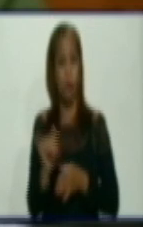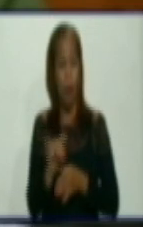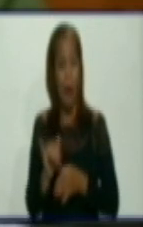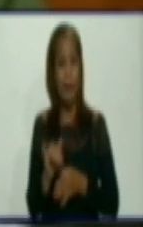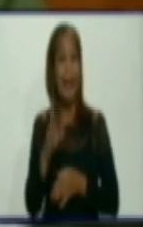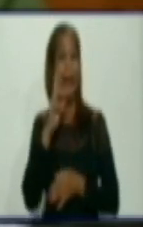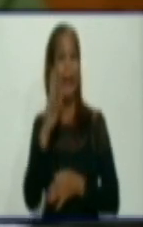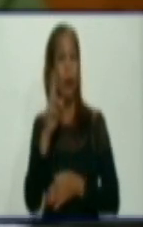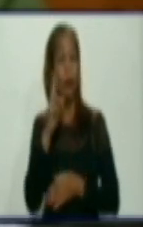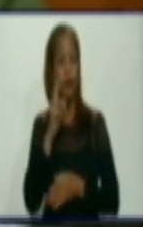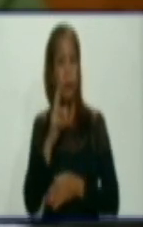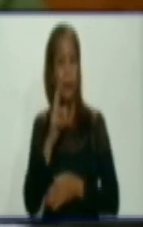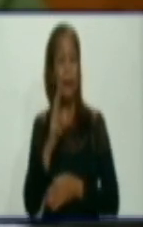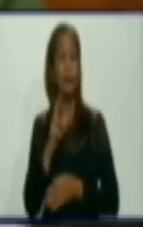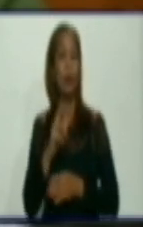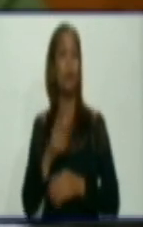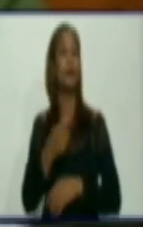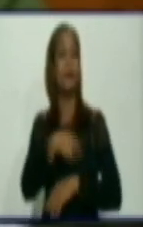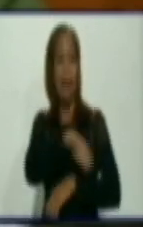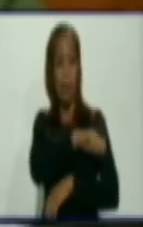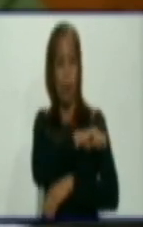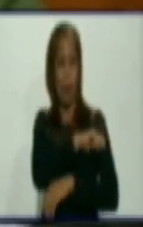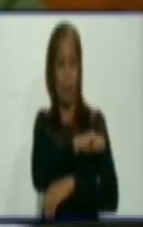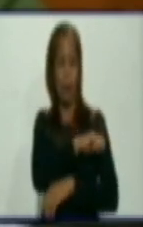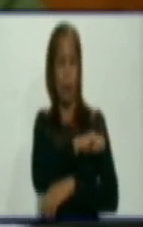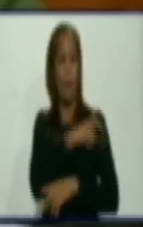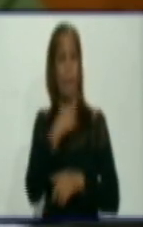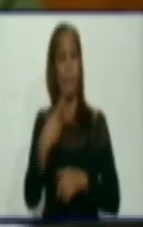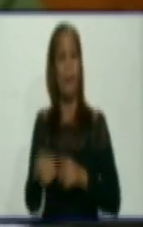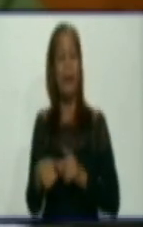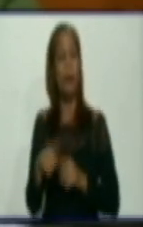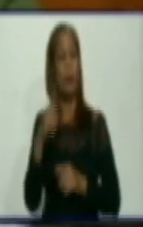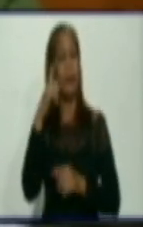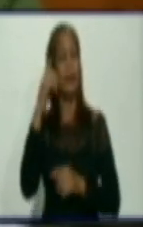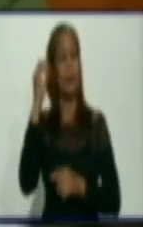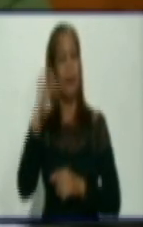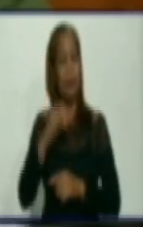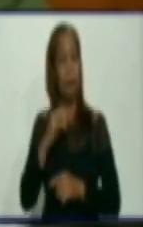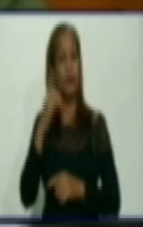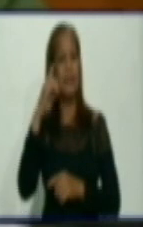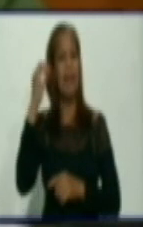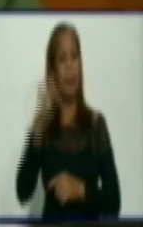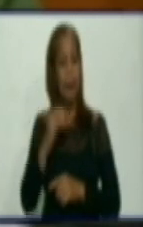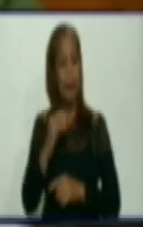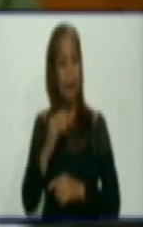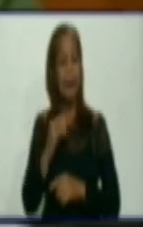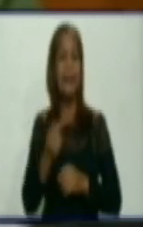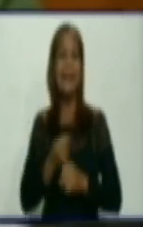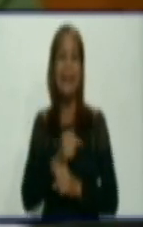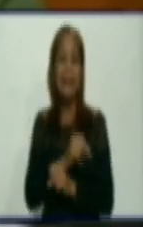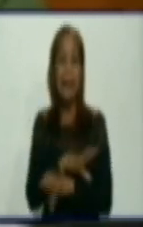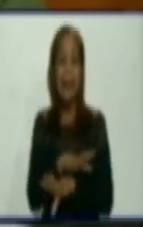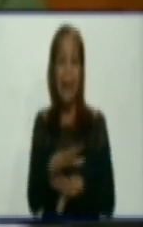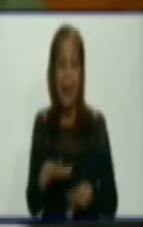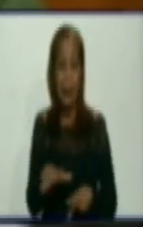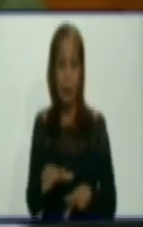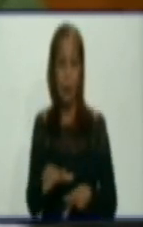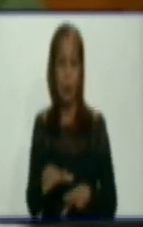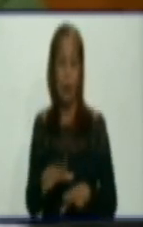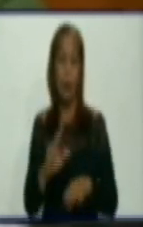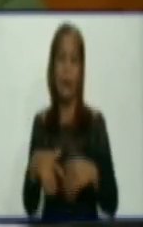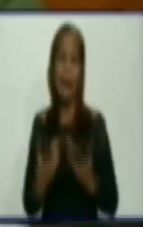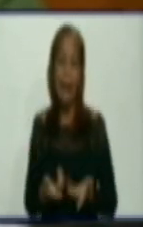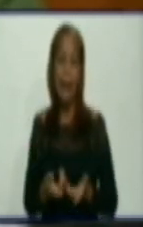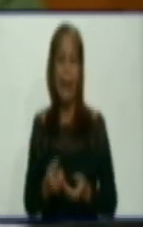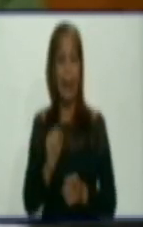trabajo del pueblo de Granma, pero que tenemos que estar muy claros que es muy fácil un evento institucional, las propias